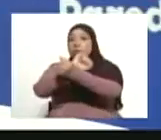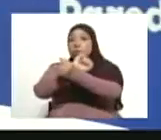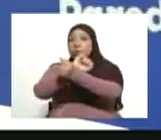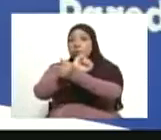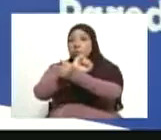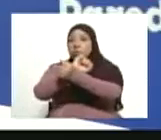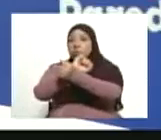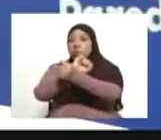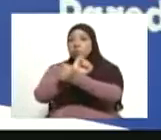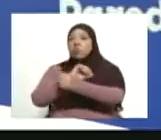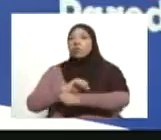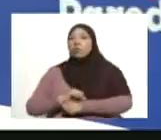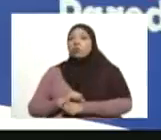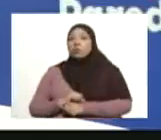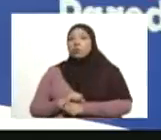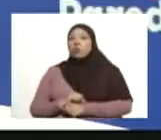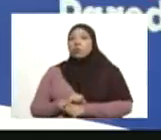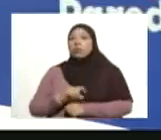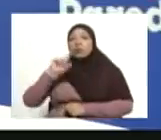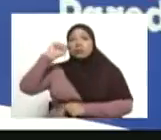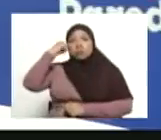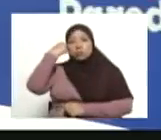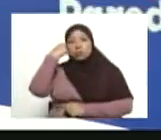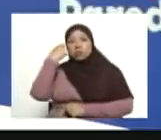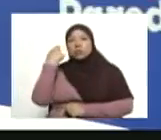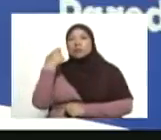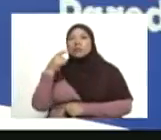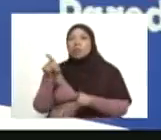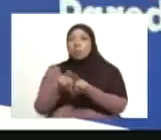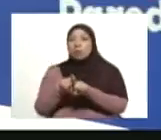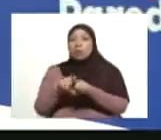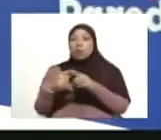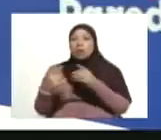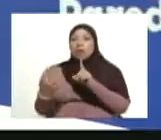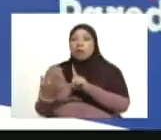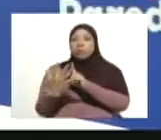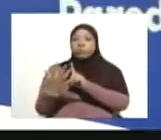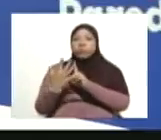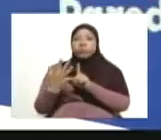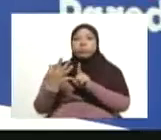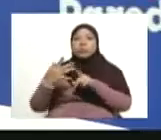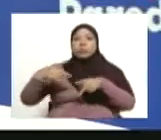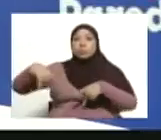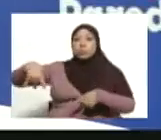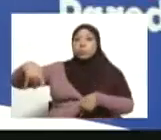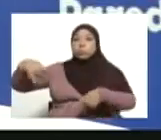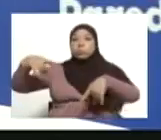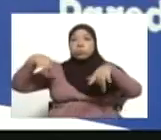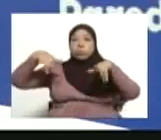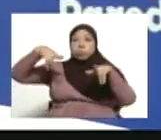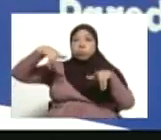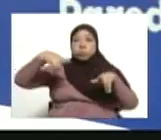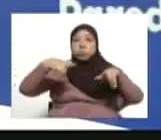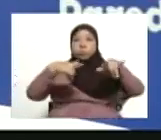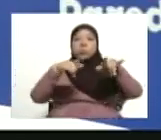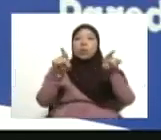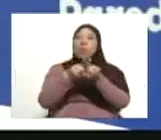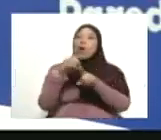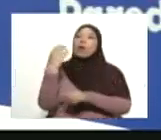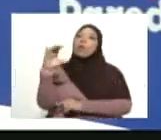los paramilitares. Esto me recuerda mucho al ataque que me hicieron a mí con drones, también de